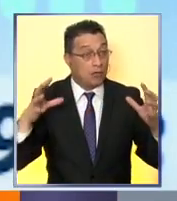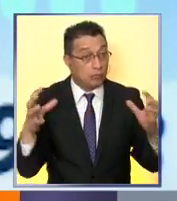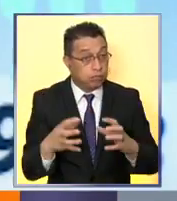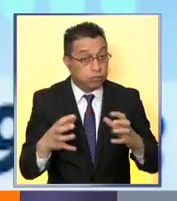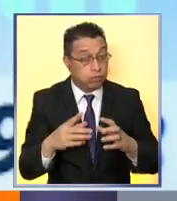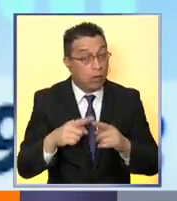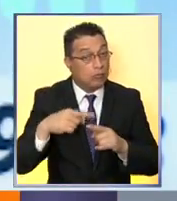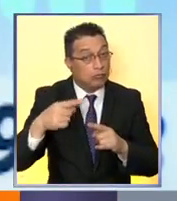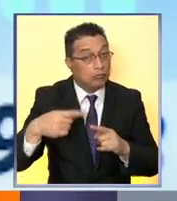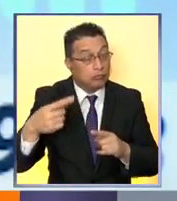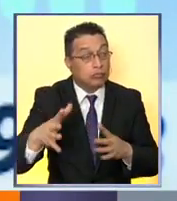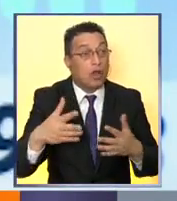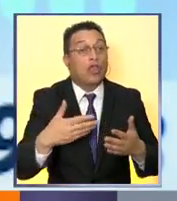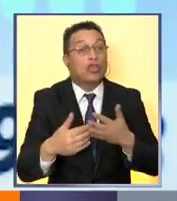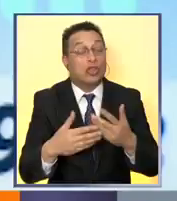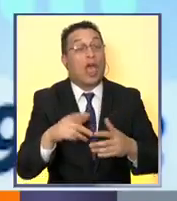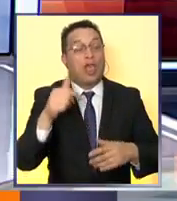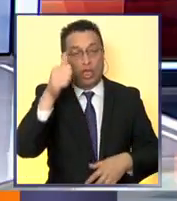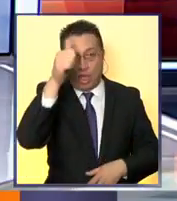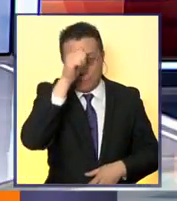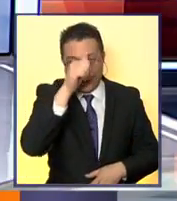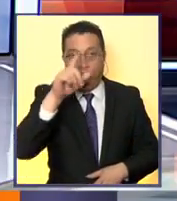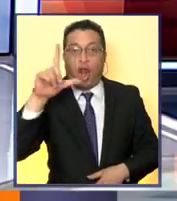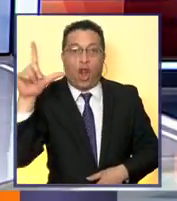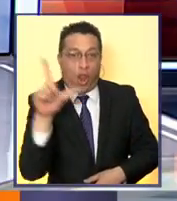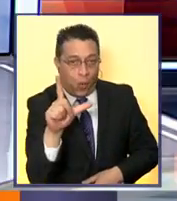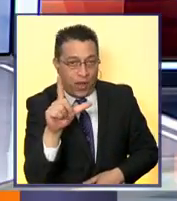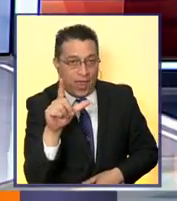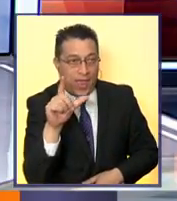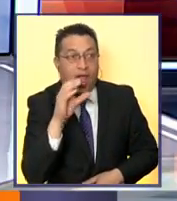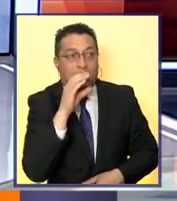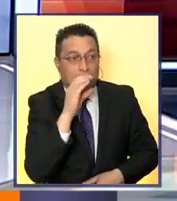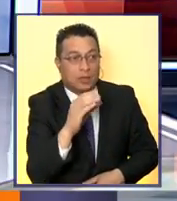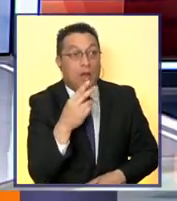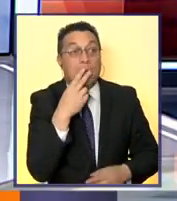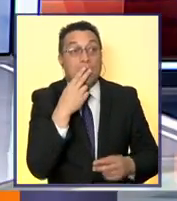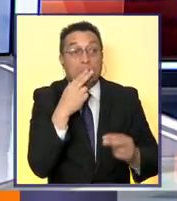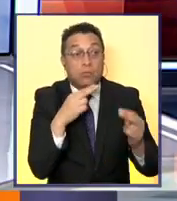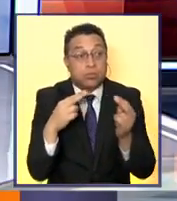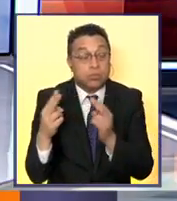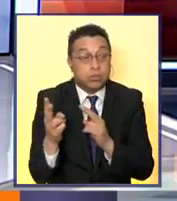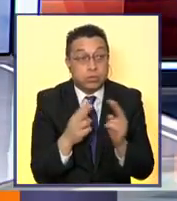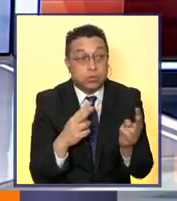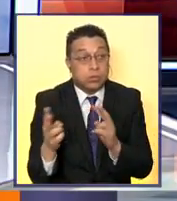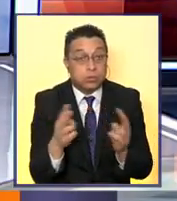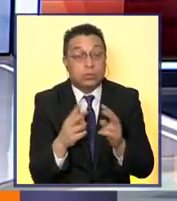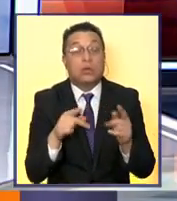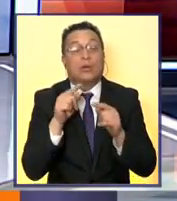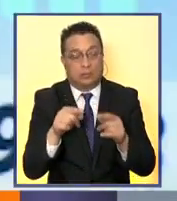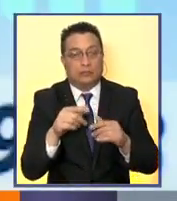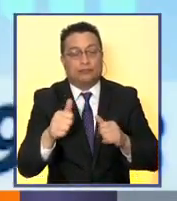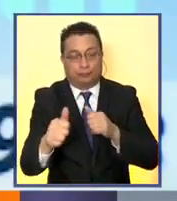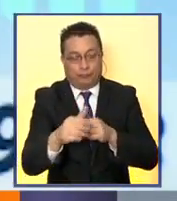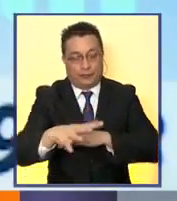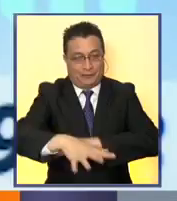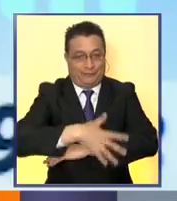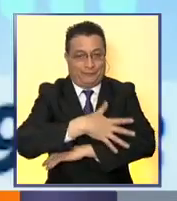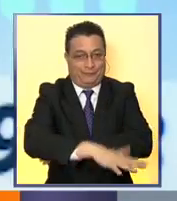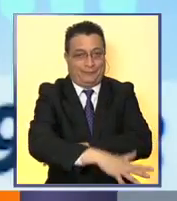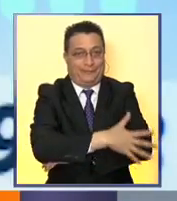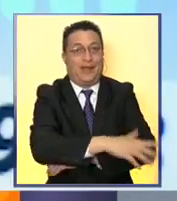próximos días se esperan entre el día domingo y el lunes, con vientos que van a estar un poco presentes también en la costa, lluvias